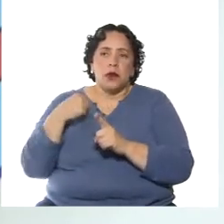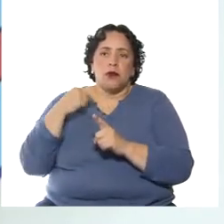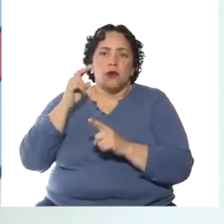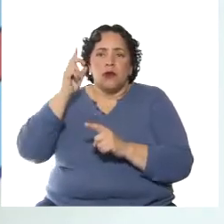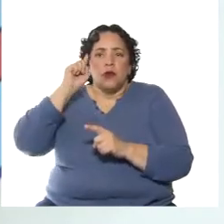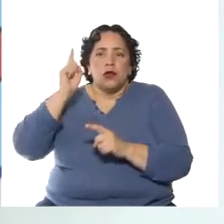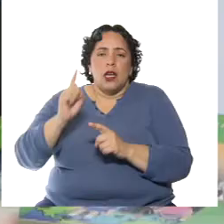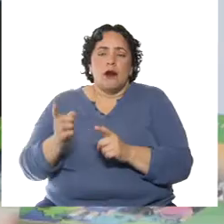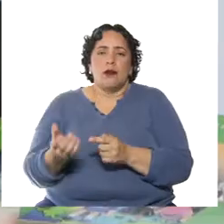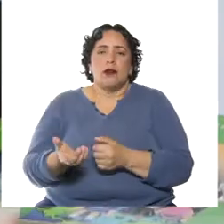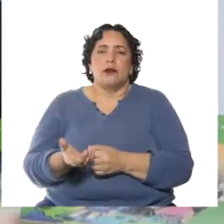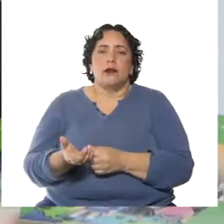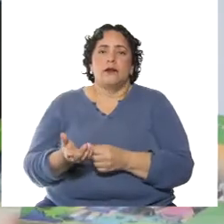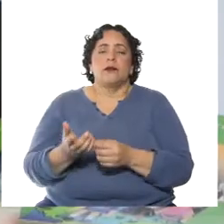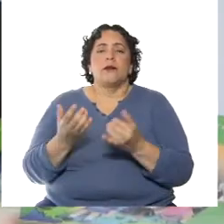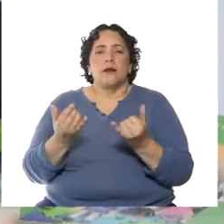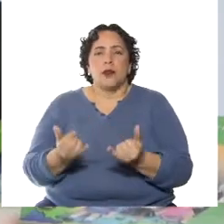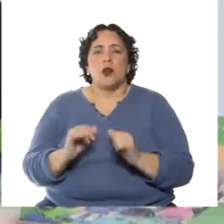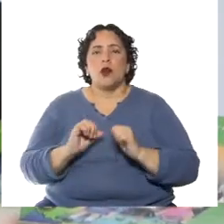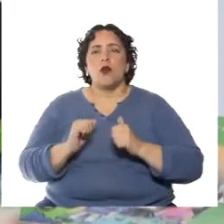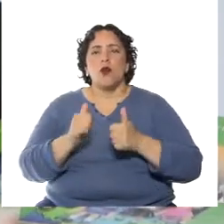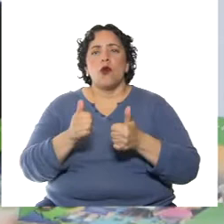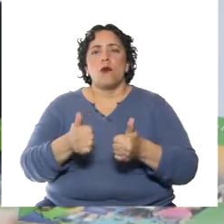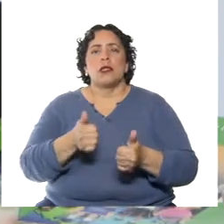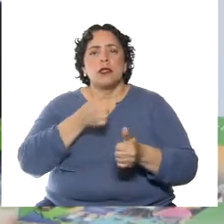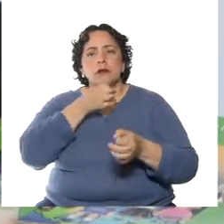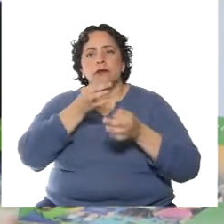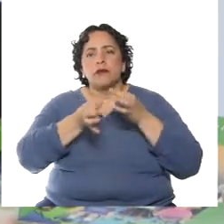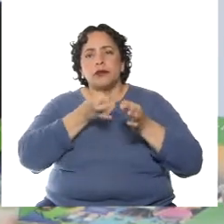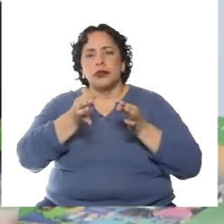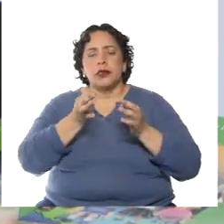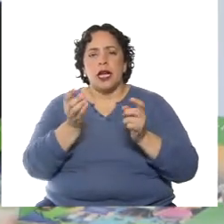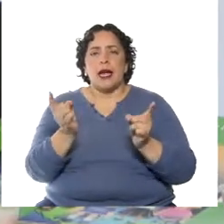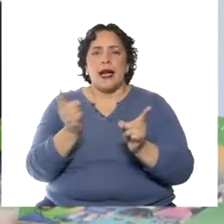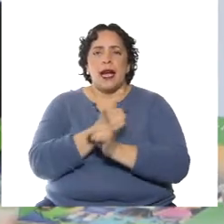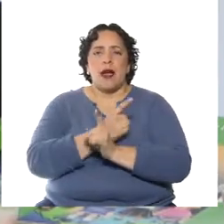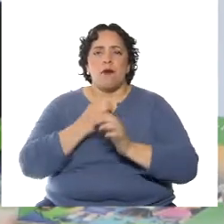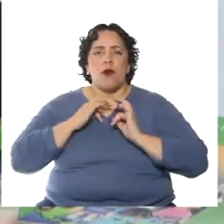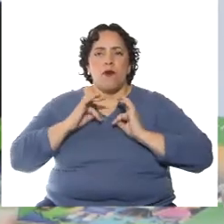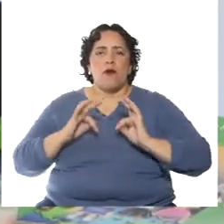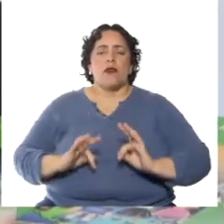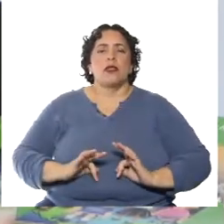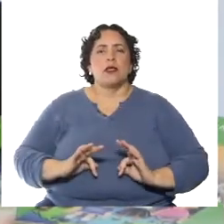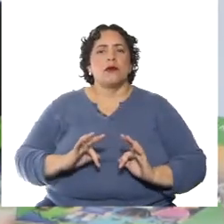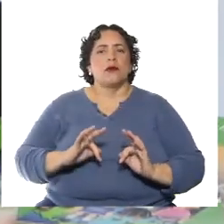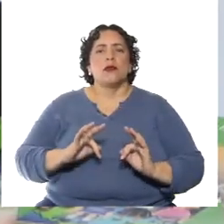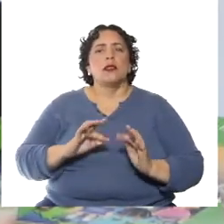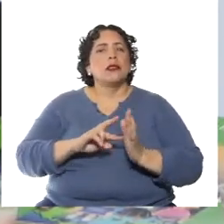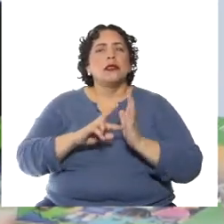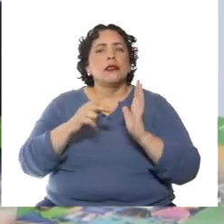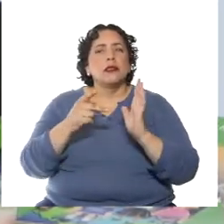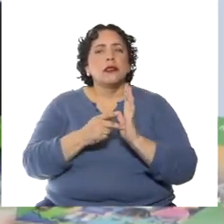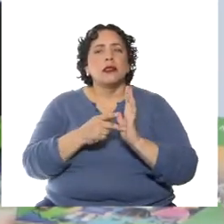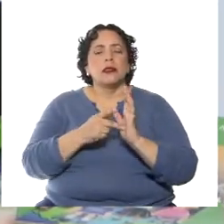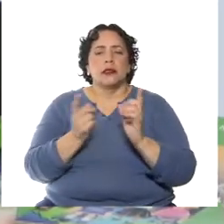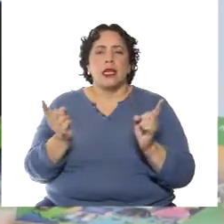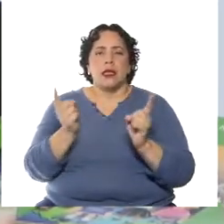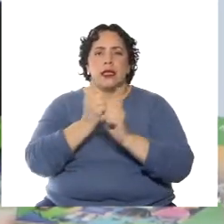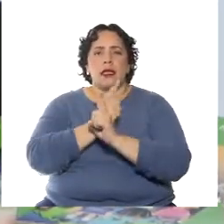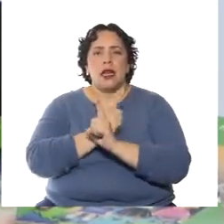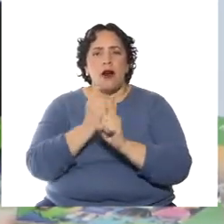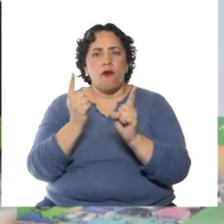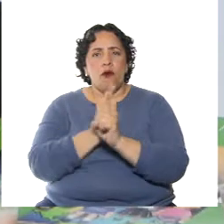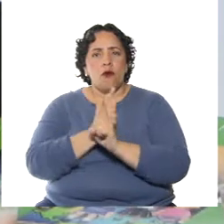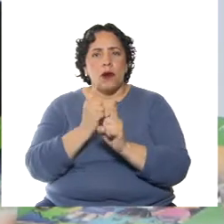tal. Ok. Vamos a empezar a hablar de lo que es el cambio físico, Heiler. Los cambios físicos son esas transformaciones,